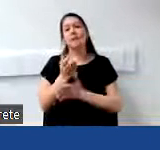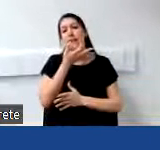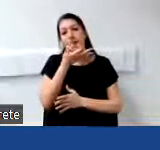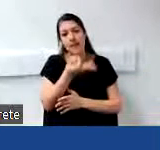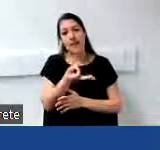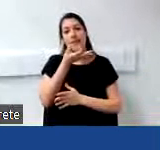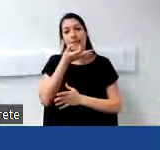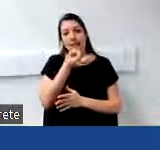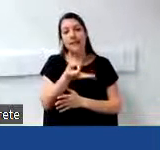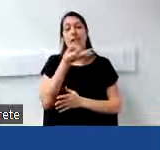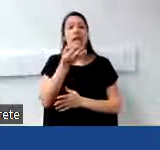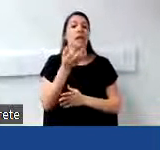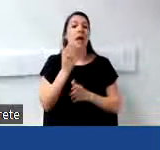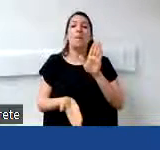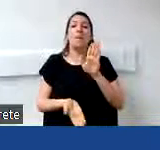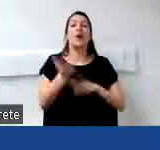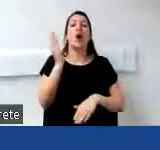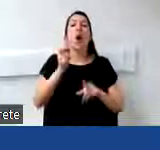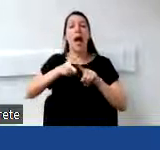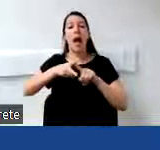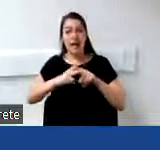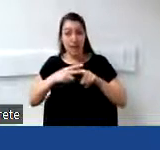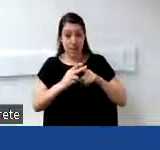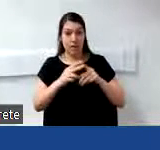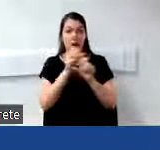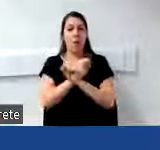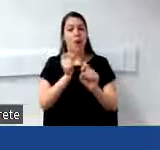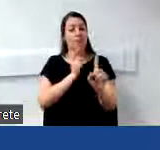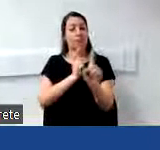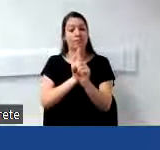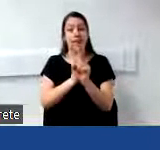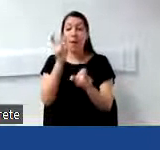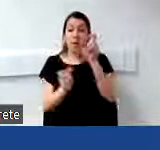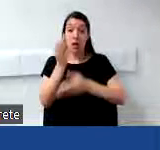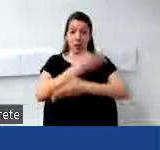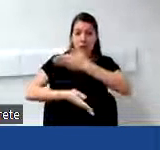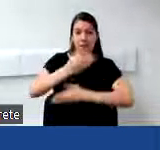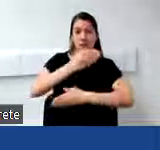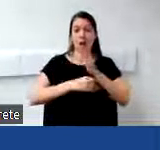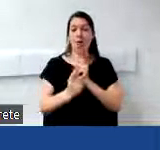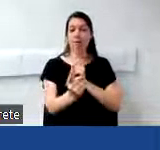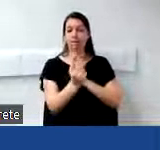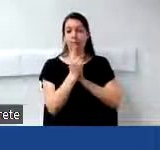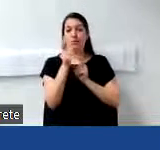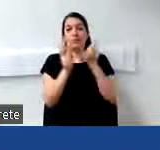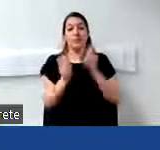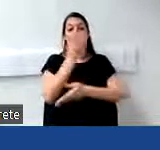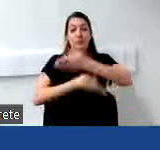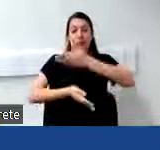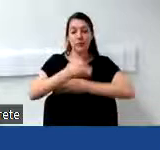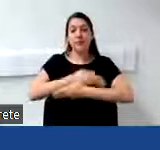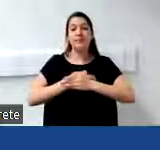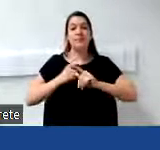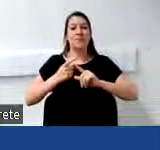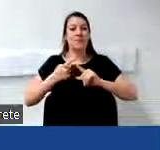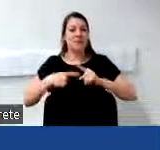bueno, mayores herramientas a la hora de poder atender a las personas con discapacidad, de poder recibir a una persona con discapacidad, y no tenemos